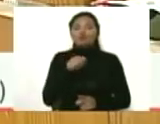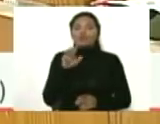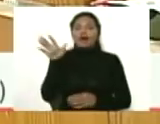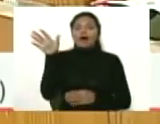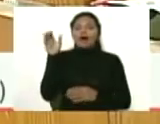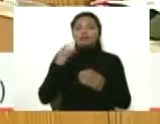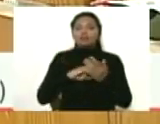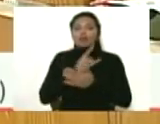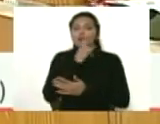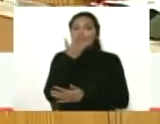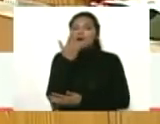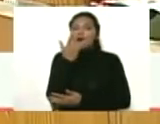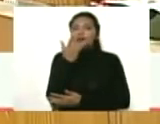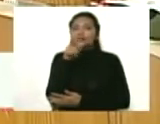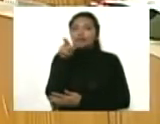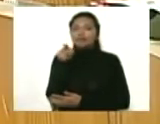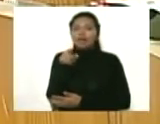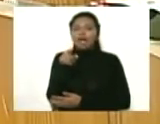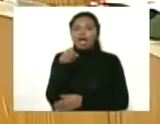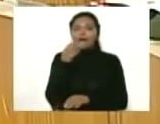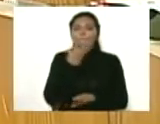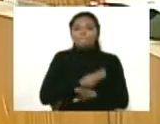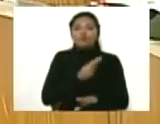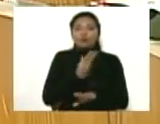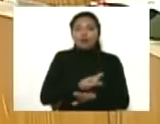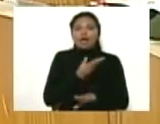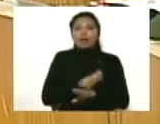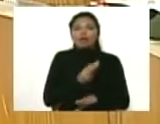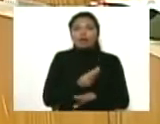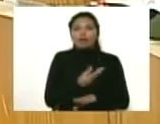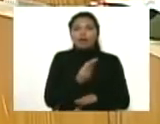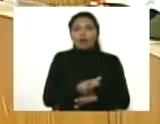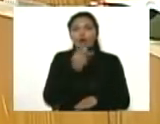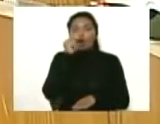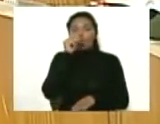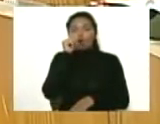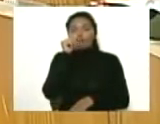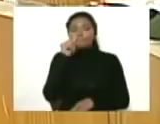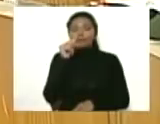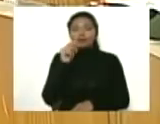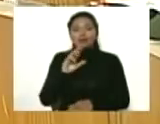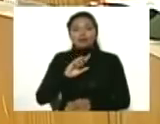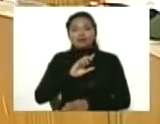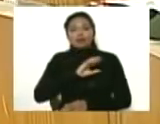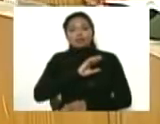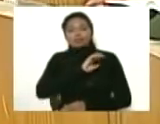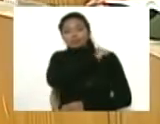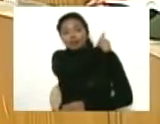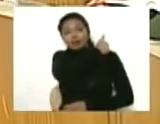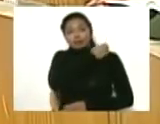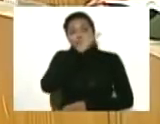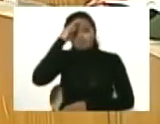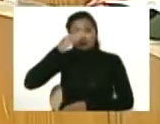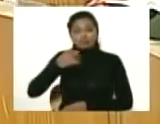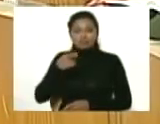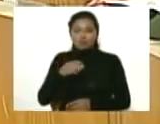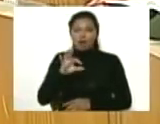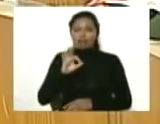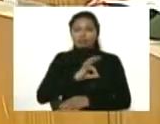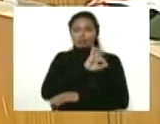Desde Punta de Mata, allá en Monagas, el general Miguel Ángel García, director regional de medios de milicia del